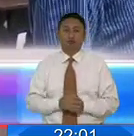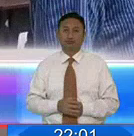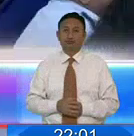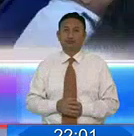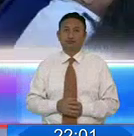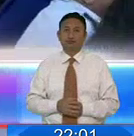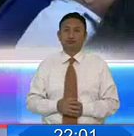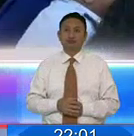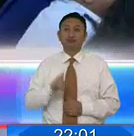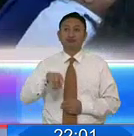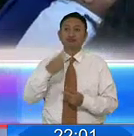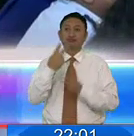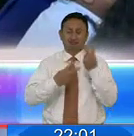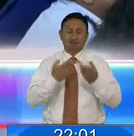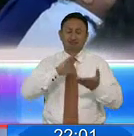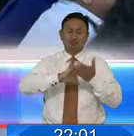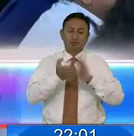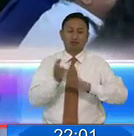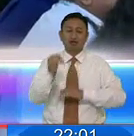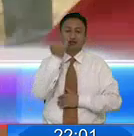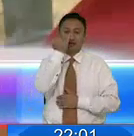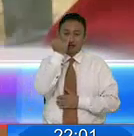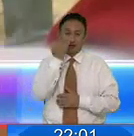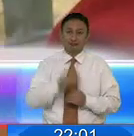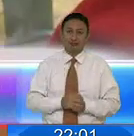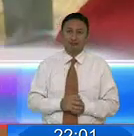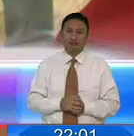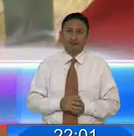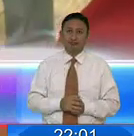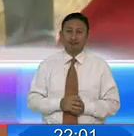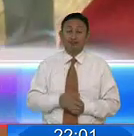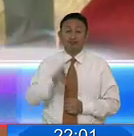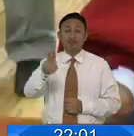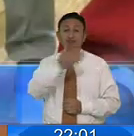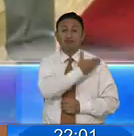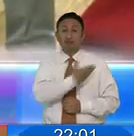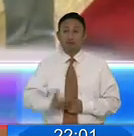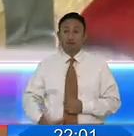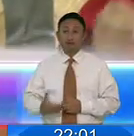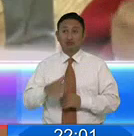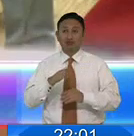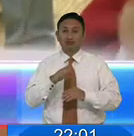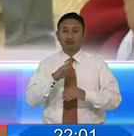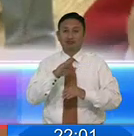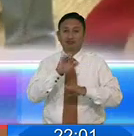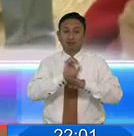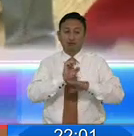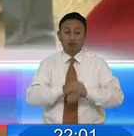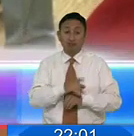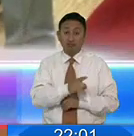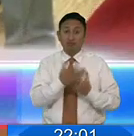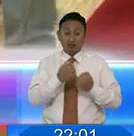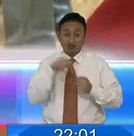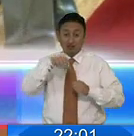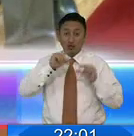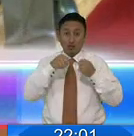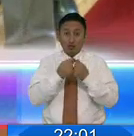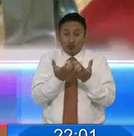por visitar las comunidades indígenas al vicepresidente de la república si sigue pretendiendo dividir